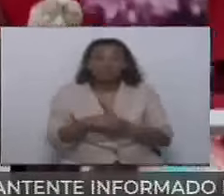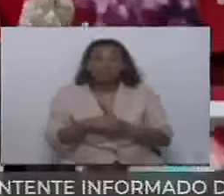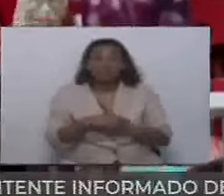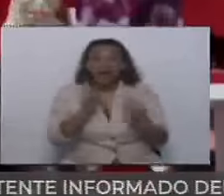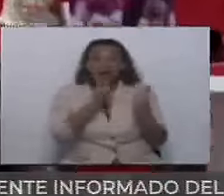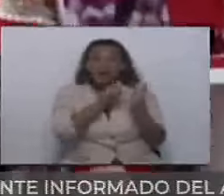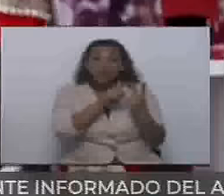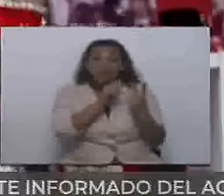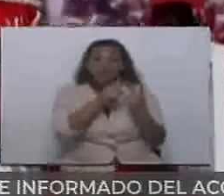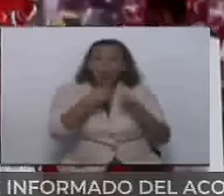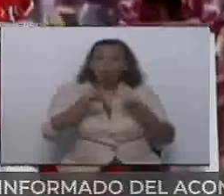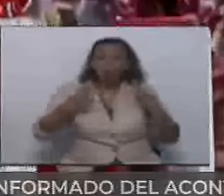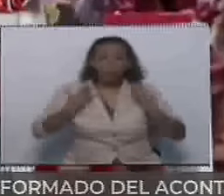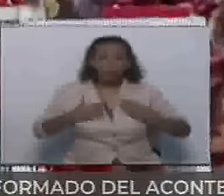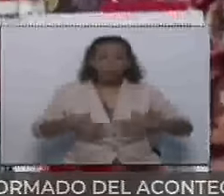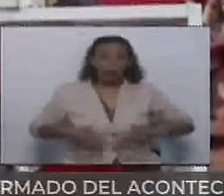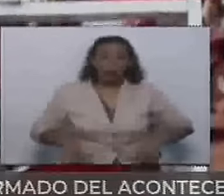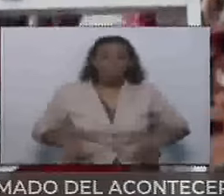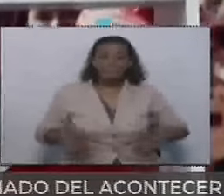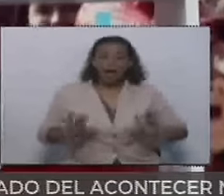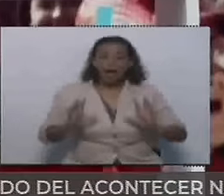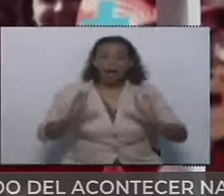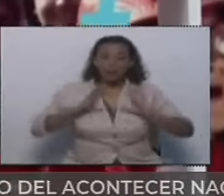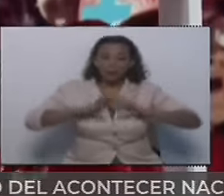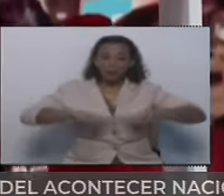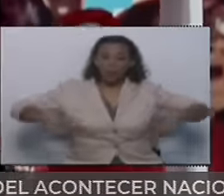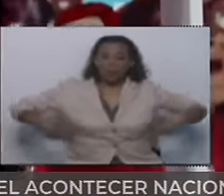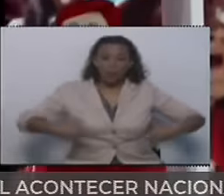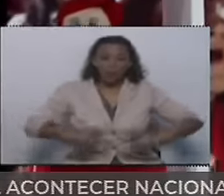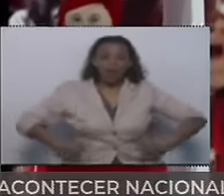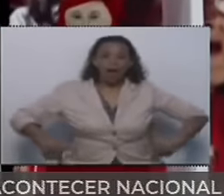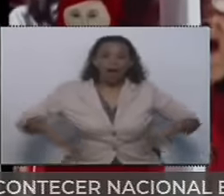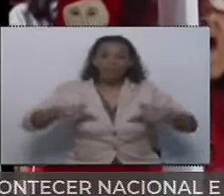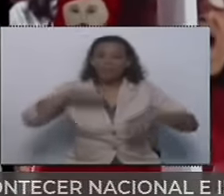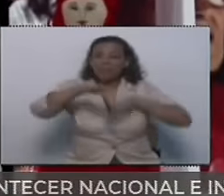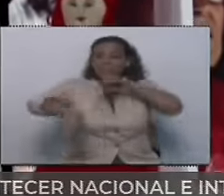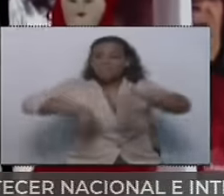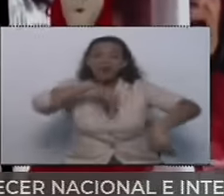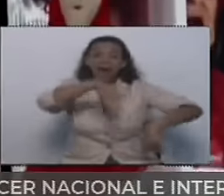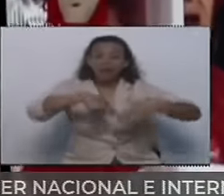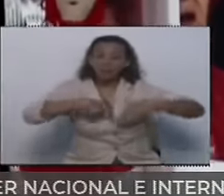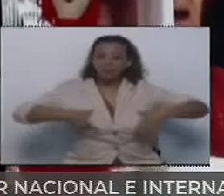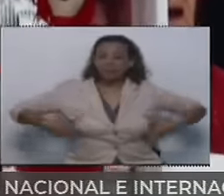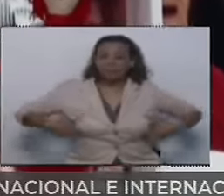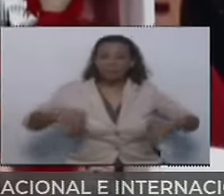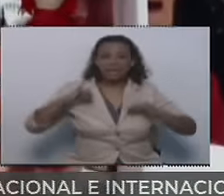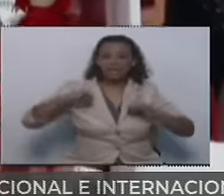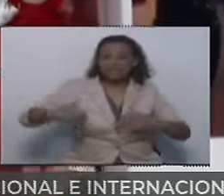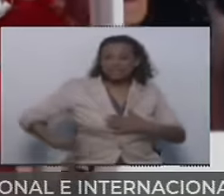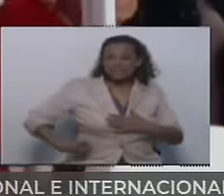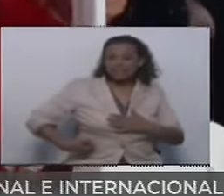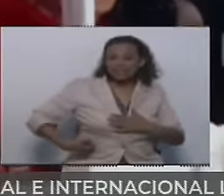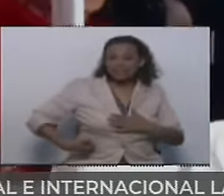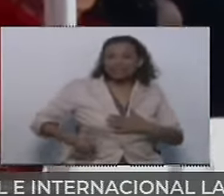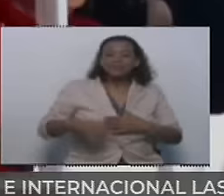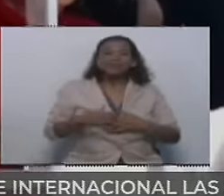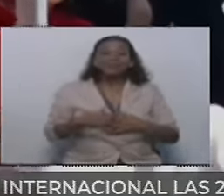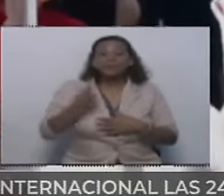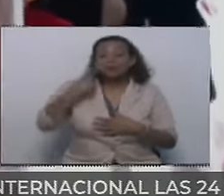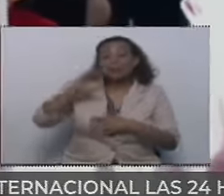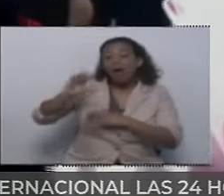Mira, debajo tiene un traje de baño, inclusive. Ah, su bikini. Ah, la Caperucita sexy. Y por aquí también,